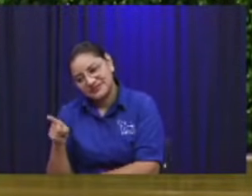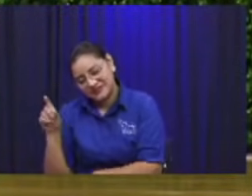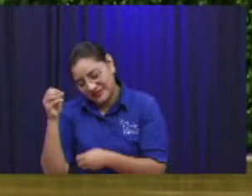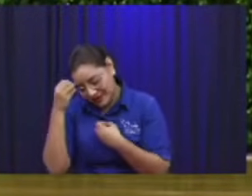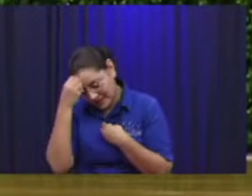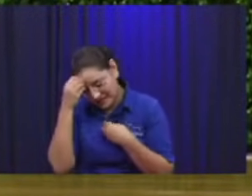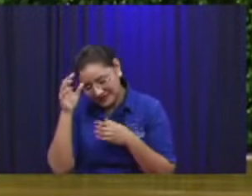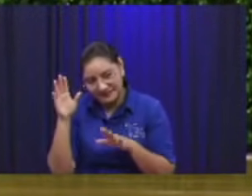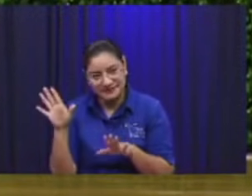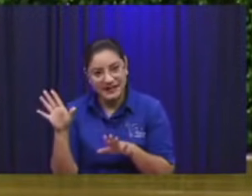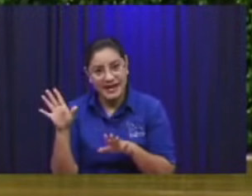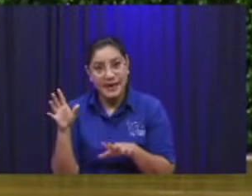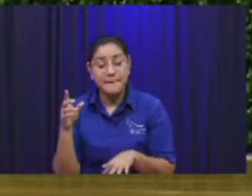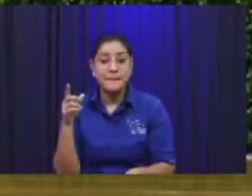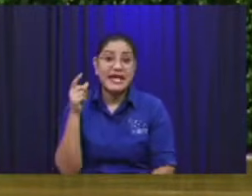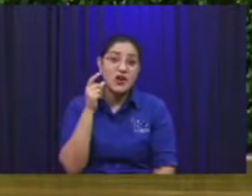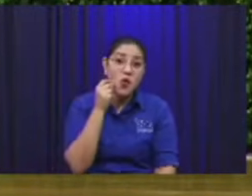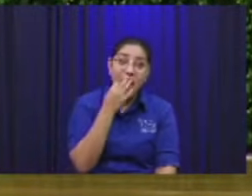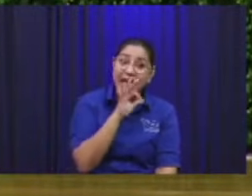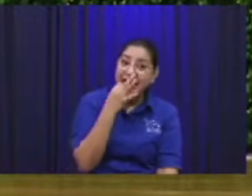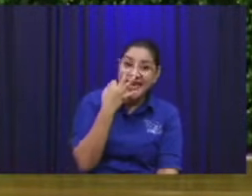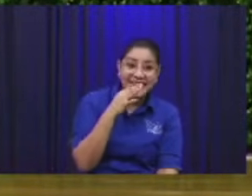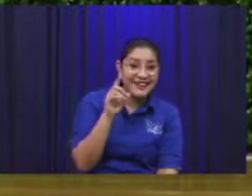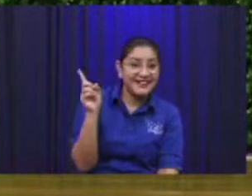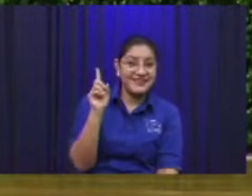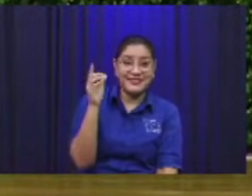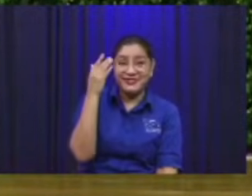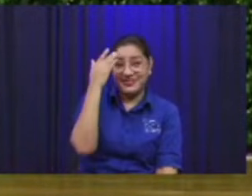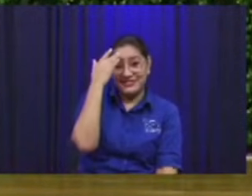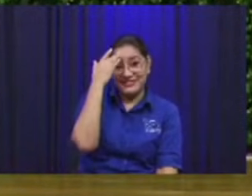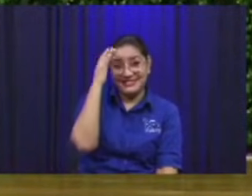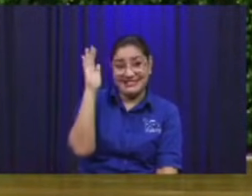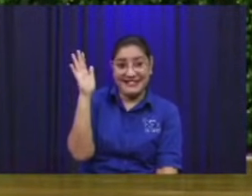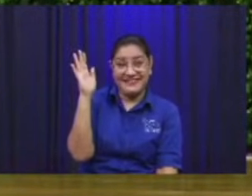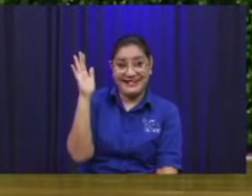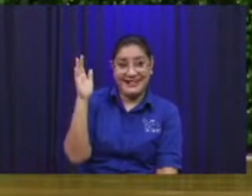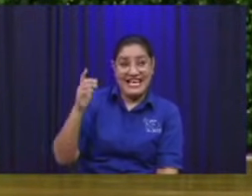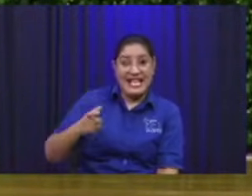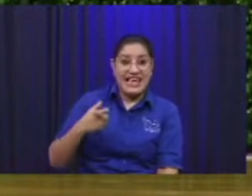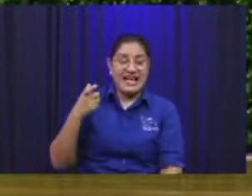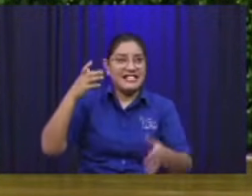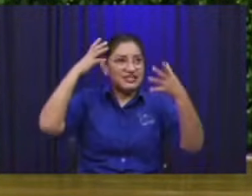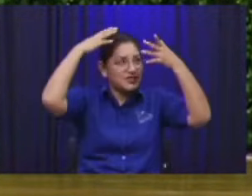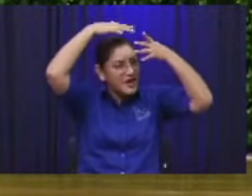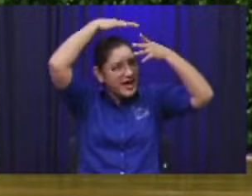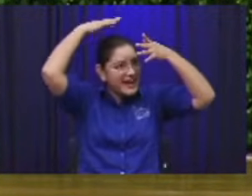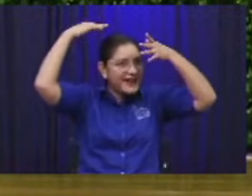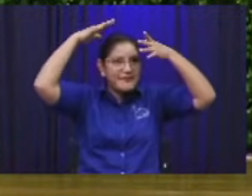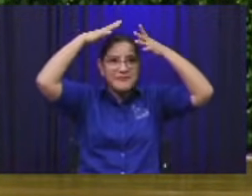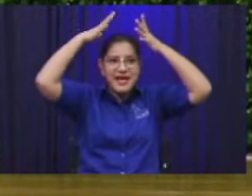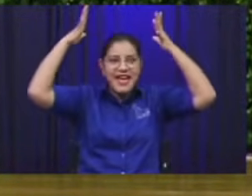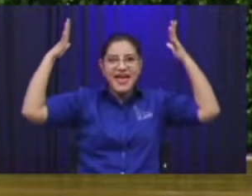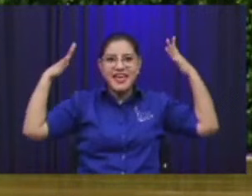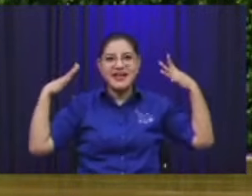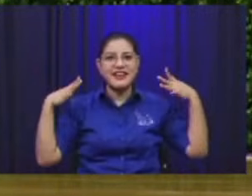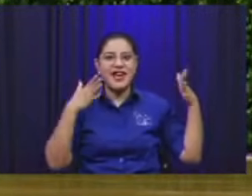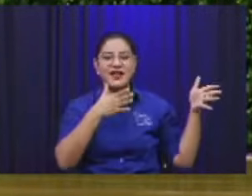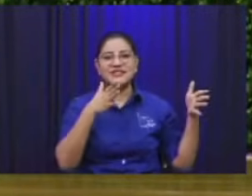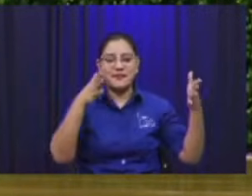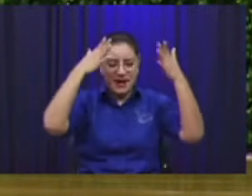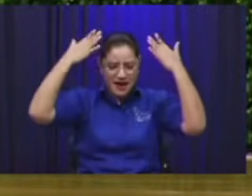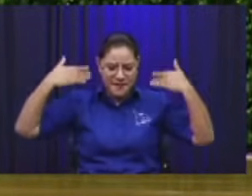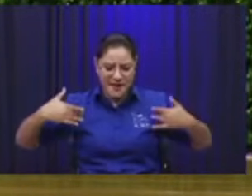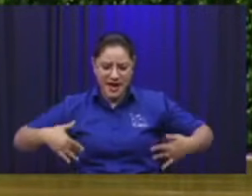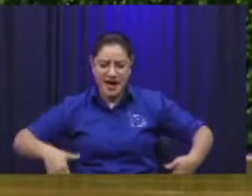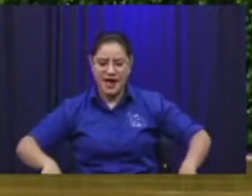y eso no lo sabe ella ella se acaba de gastar un plátano en el peinado en el todo y